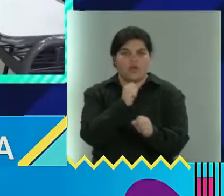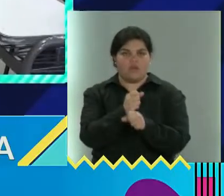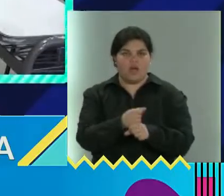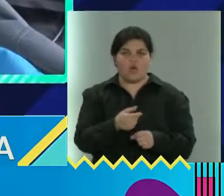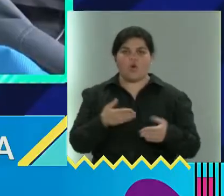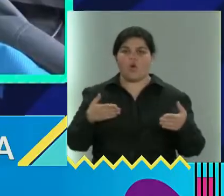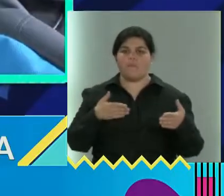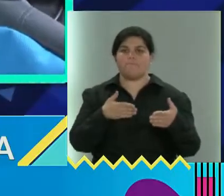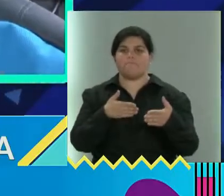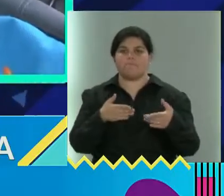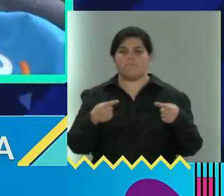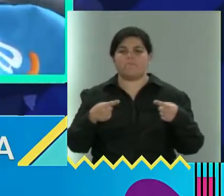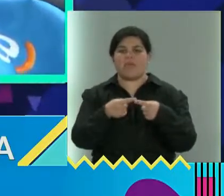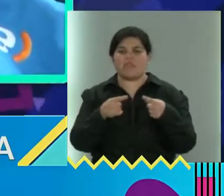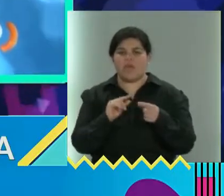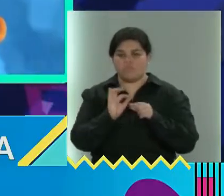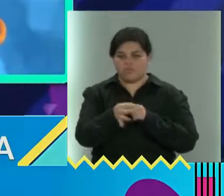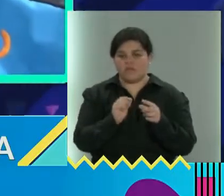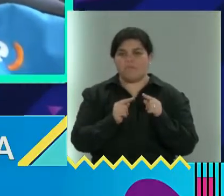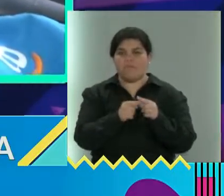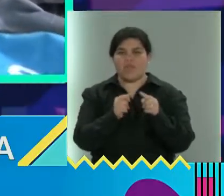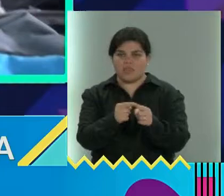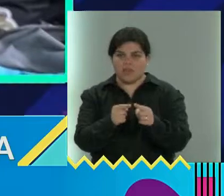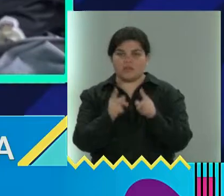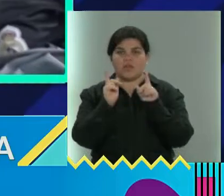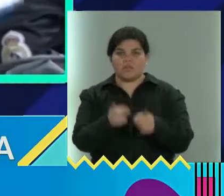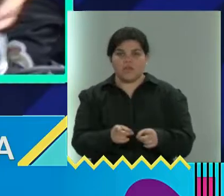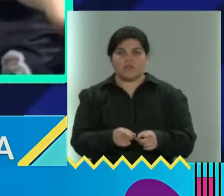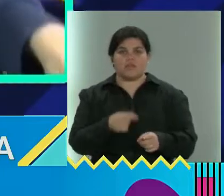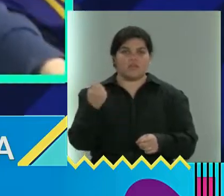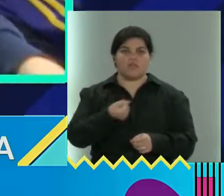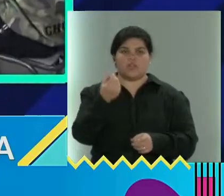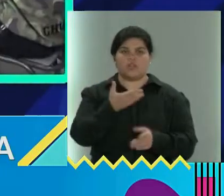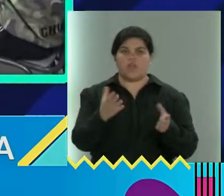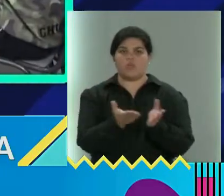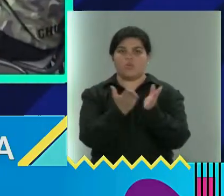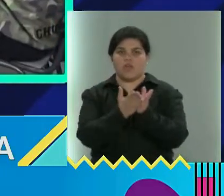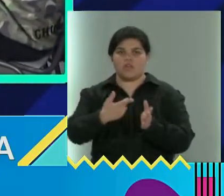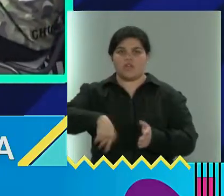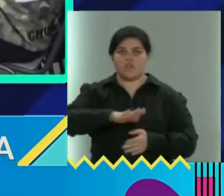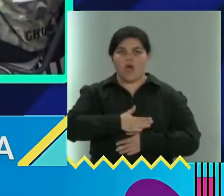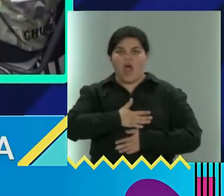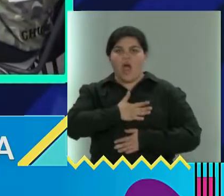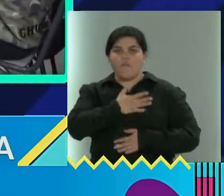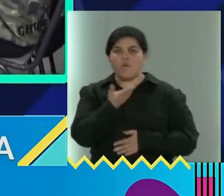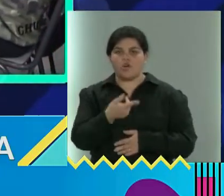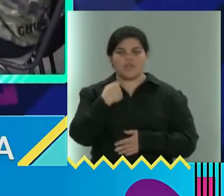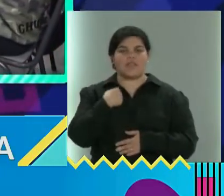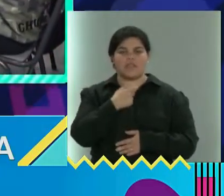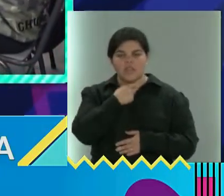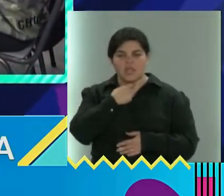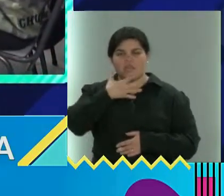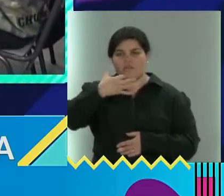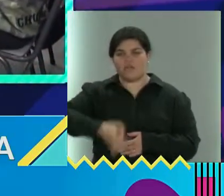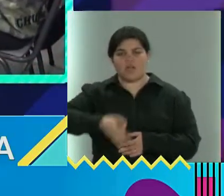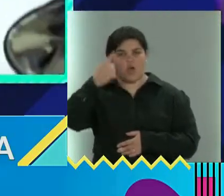metas y generar también que los estudiantes se enamoren del conocimiento, ¿no? Y se sientan desafiados por la